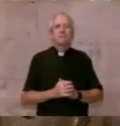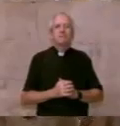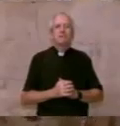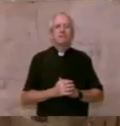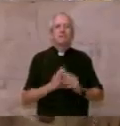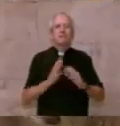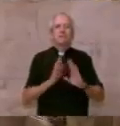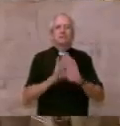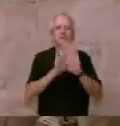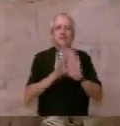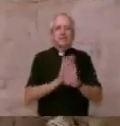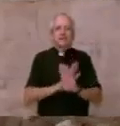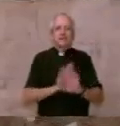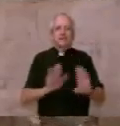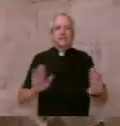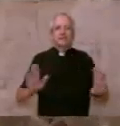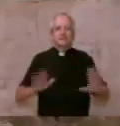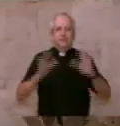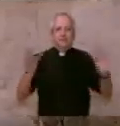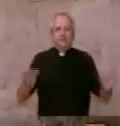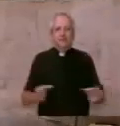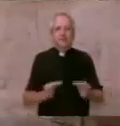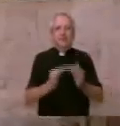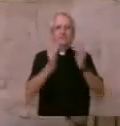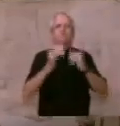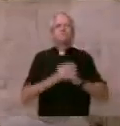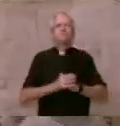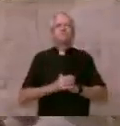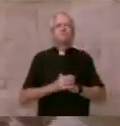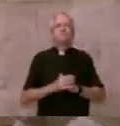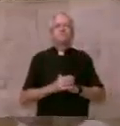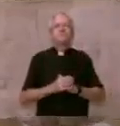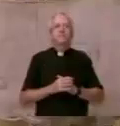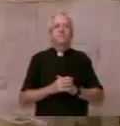Enfila ya la recta final de esta celebración.